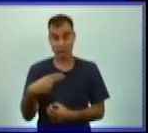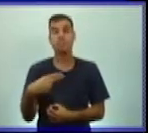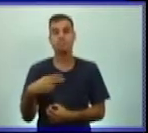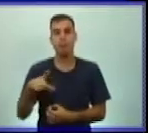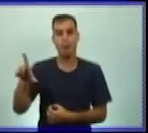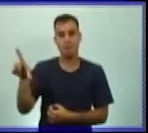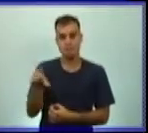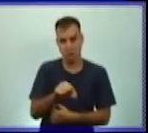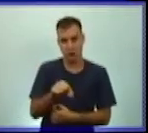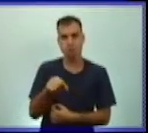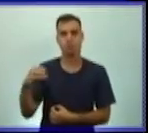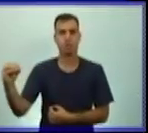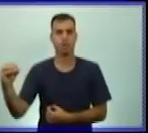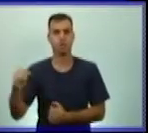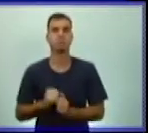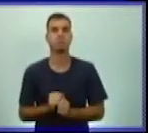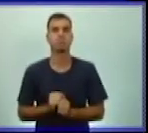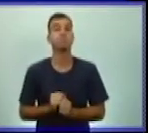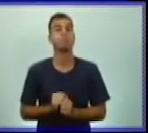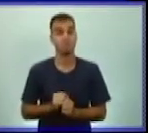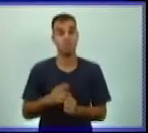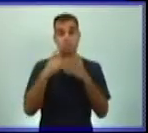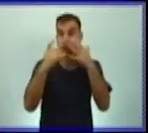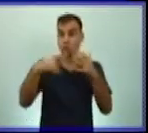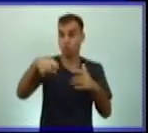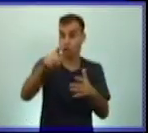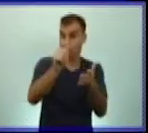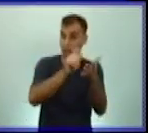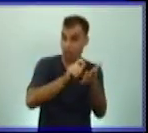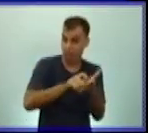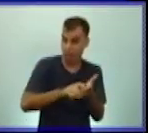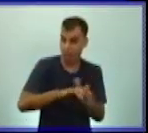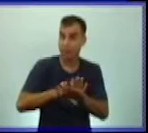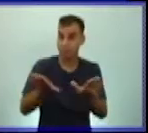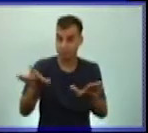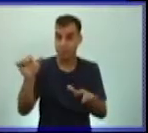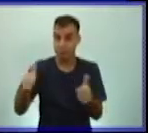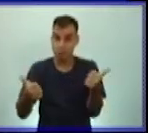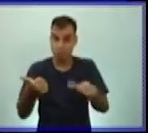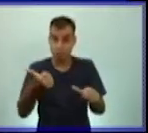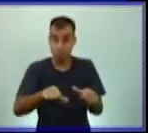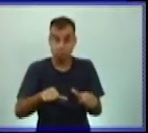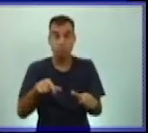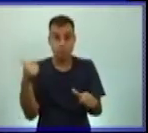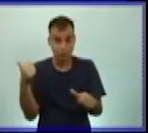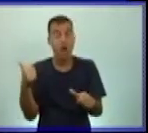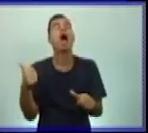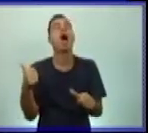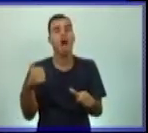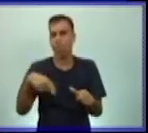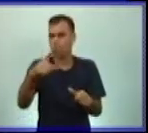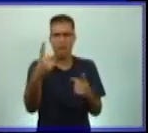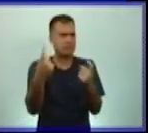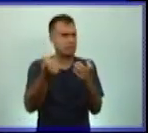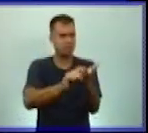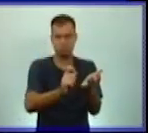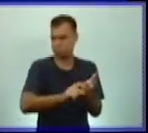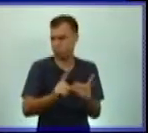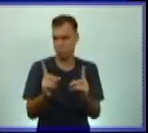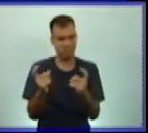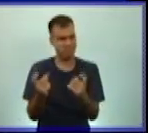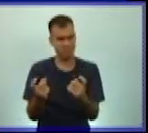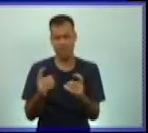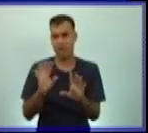que es imprescindible cada vez que ustedes escriban el esquema con palabras de una reacción, que ahora no es necesario que la copien. Fíjense que les estoy